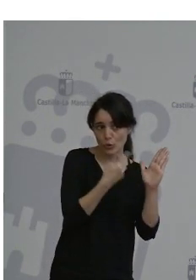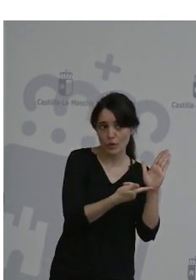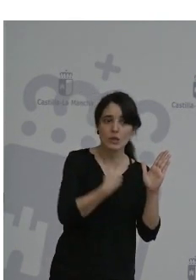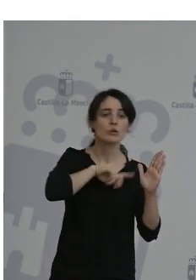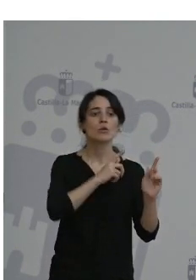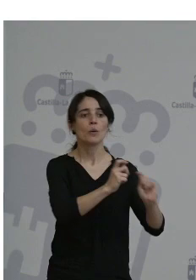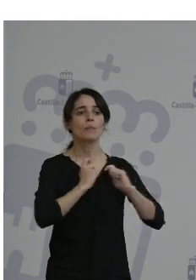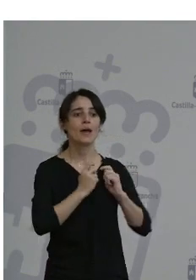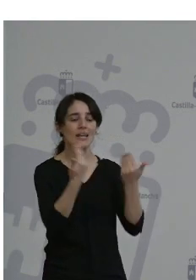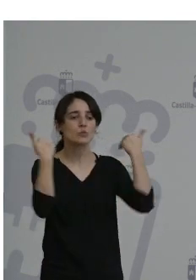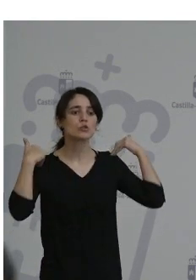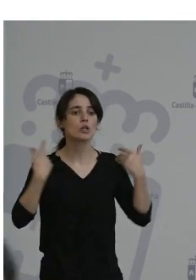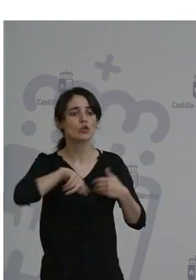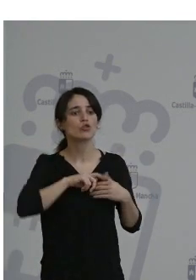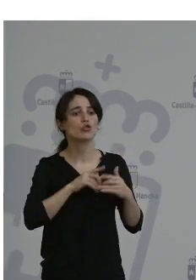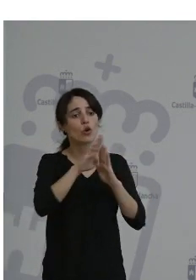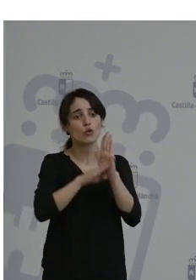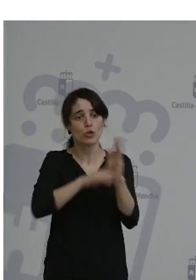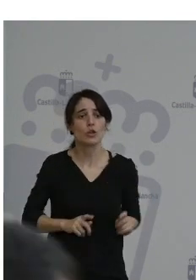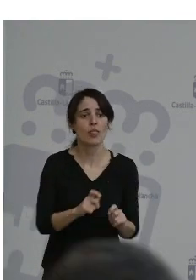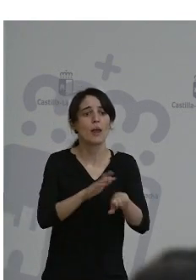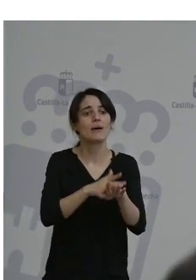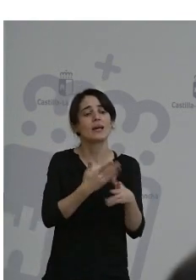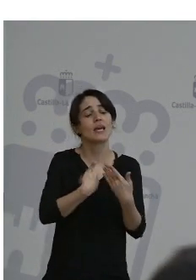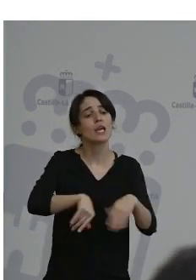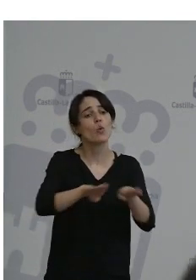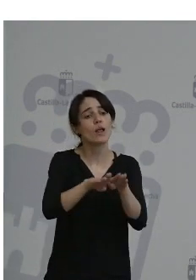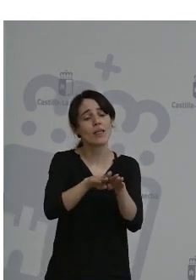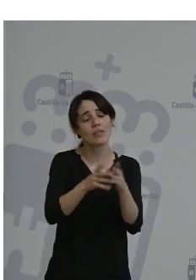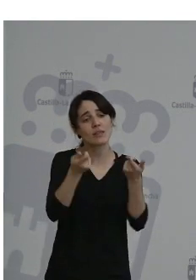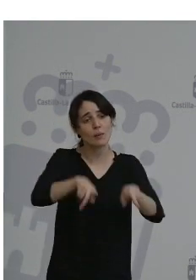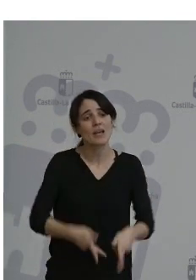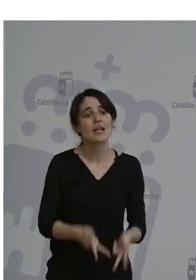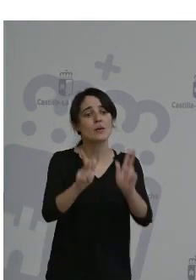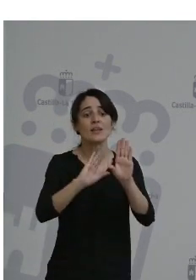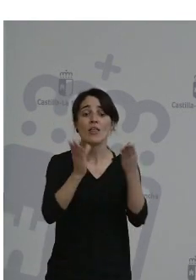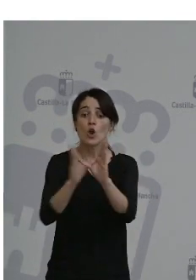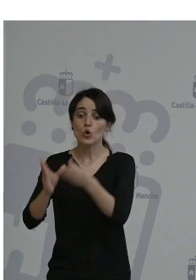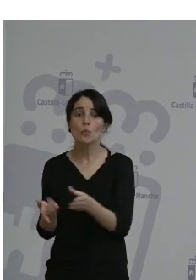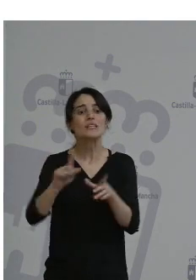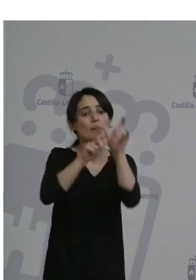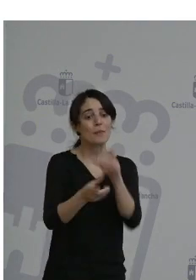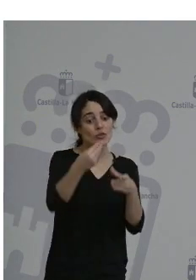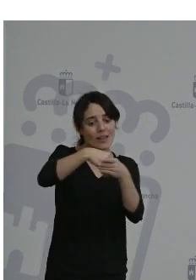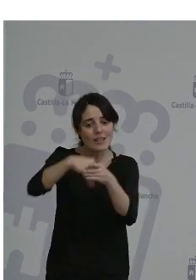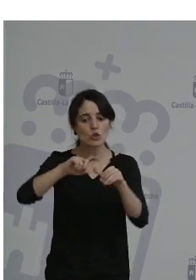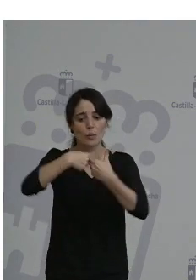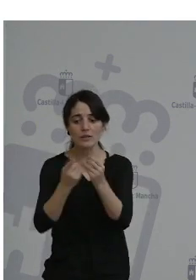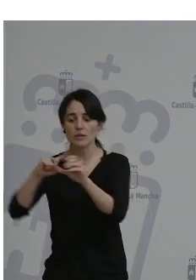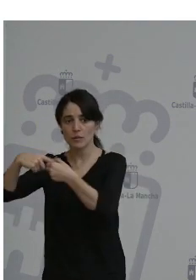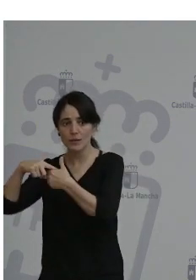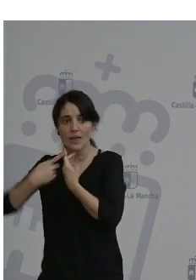para que la libertad y la igualdad del individuo y de los grupos en que se integra sean reales y efectivas